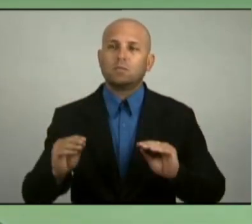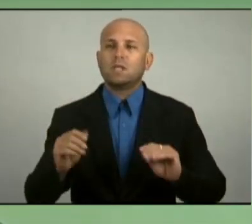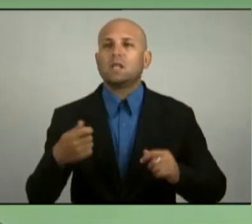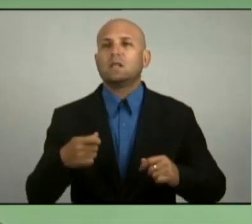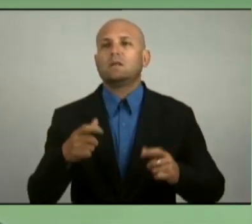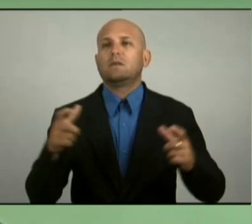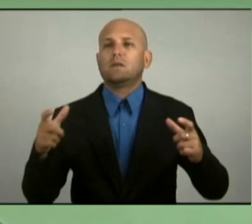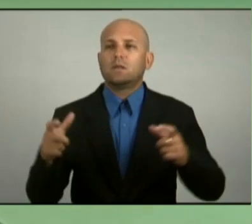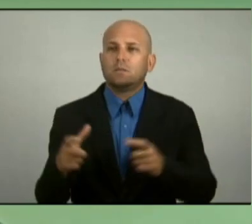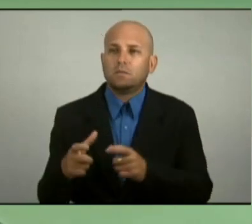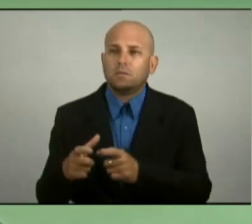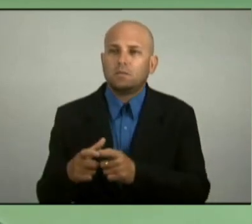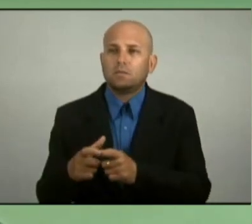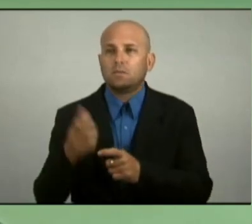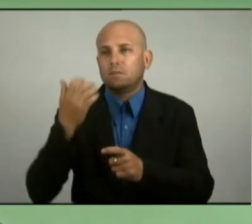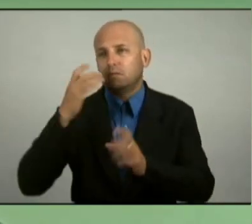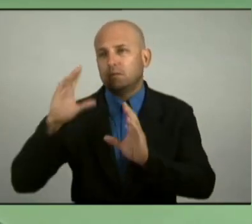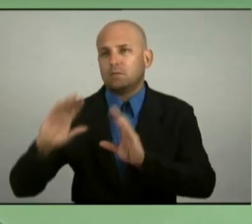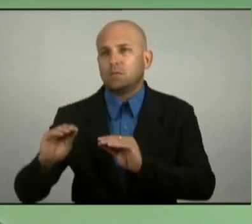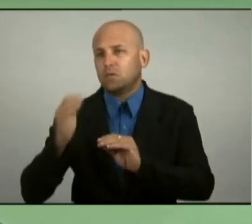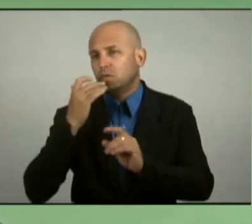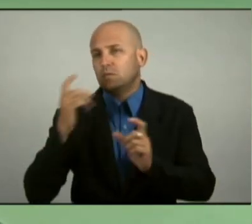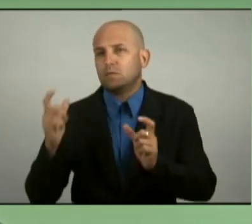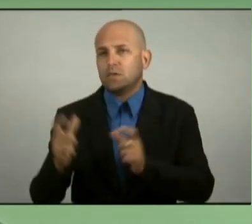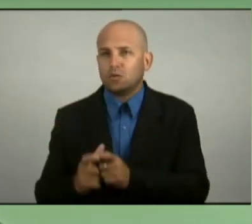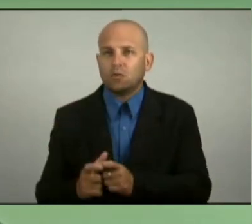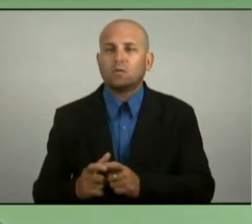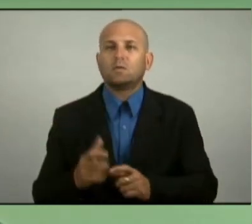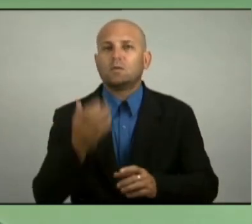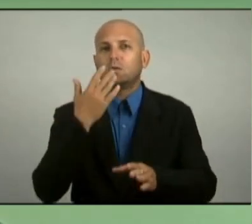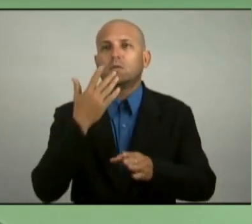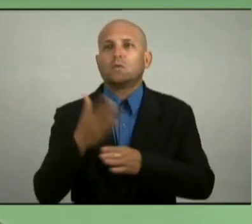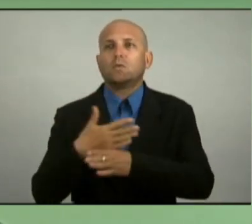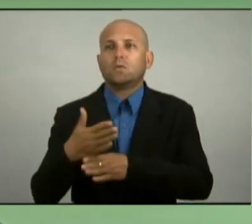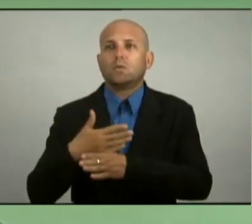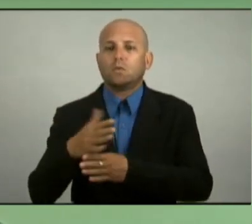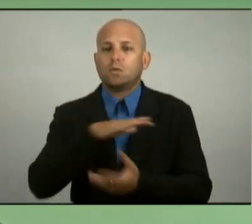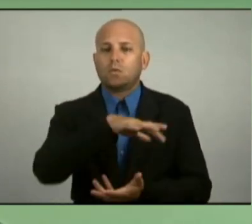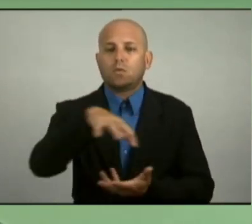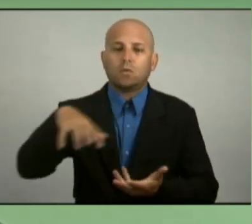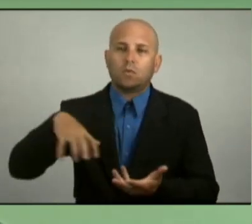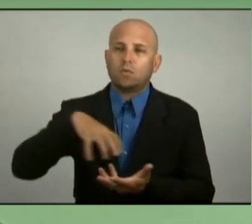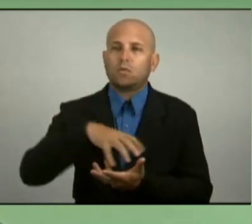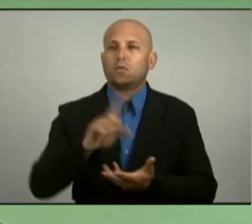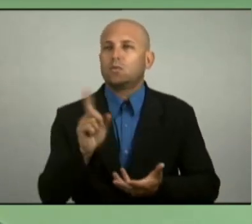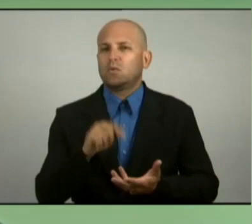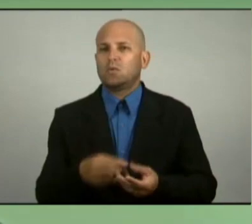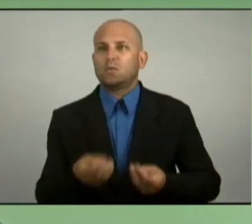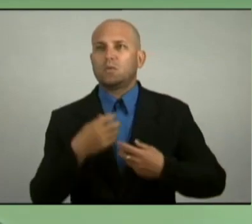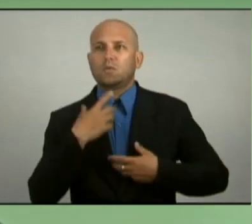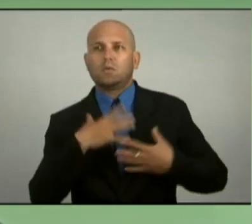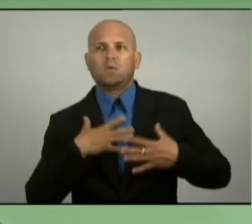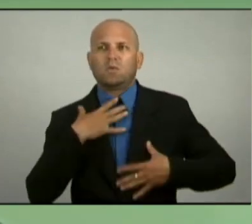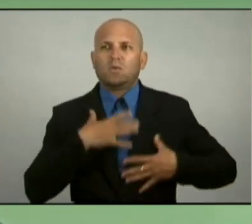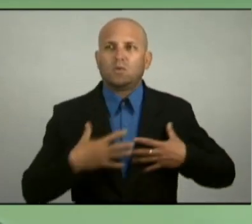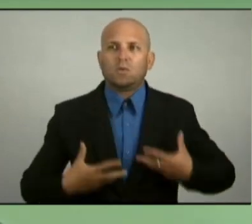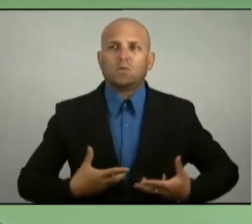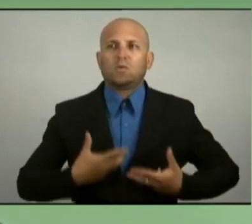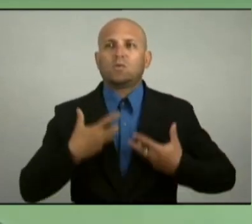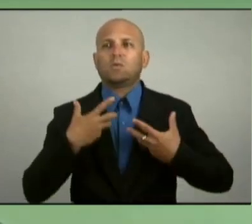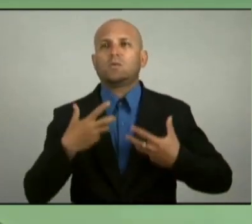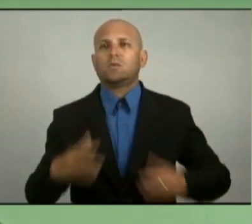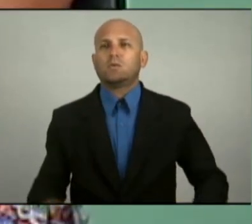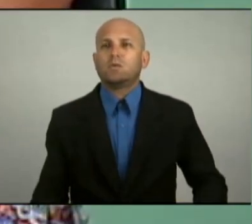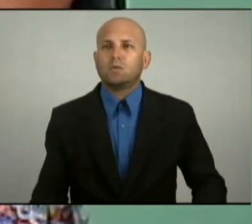ir disminuyendo la cantidad de de alimentos con mucha energía con mucho con muchas calorías con